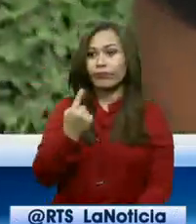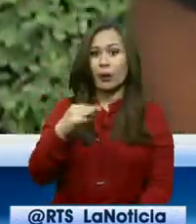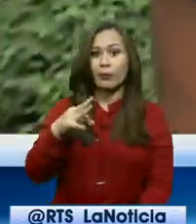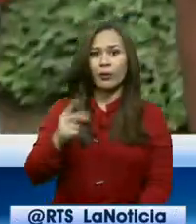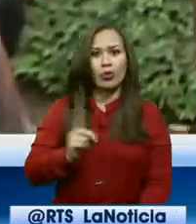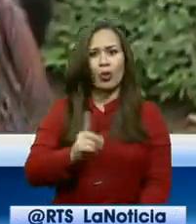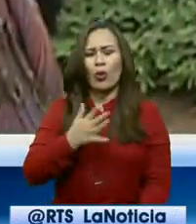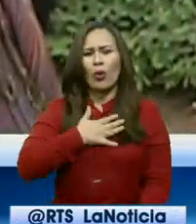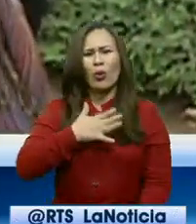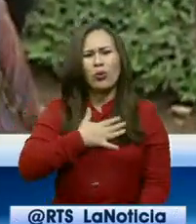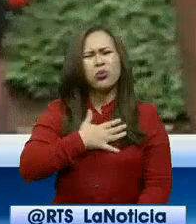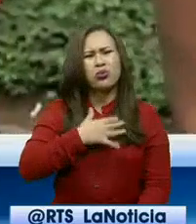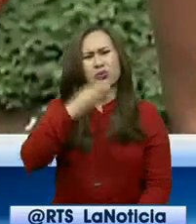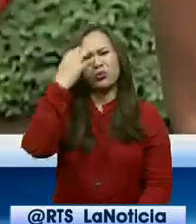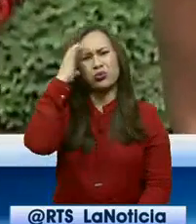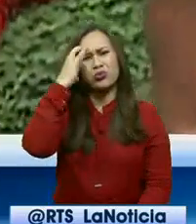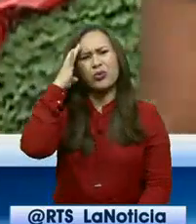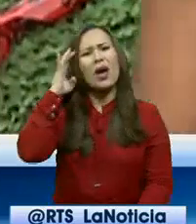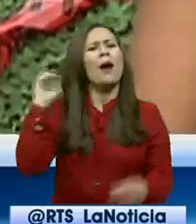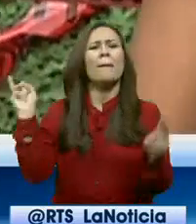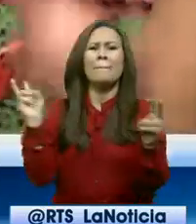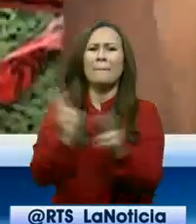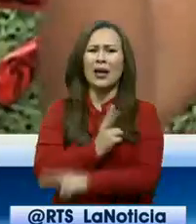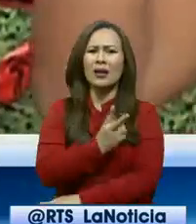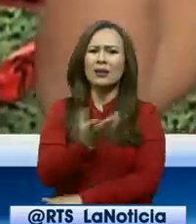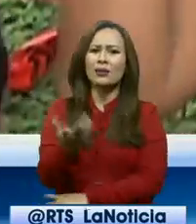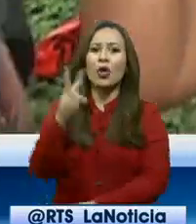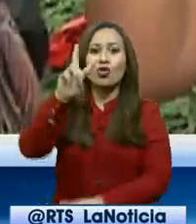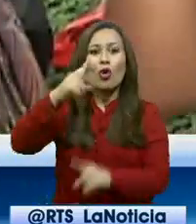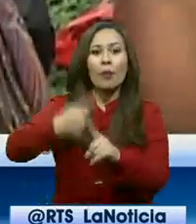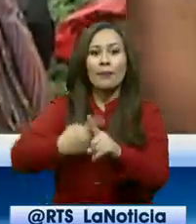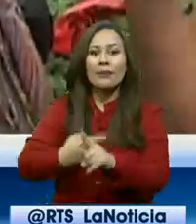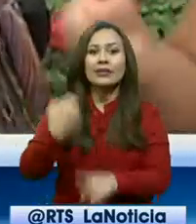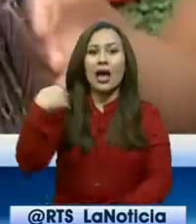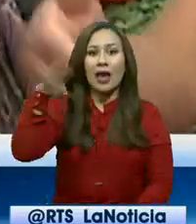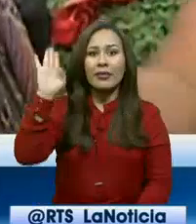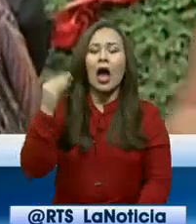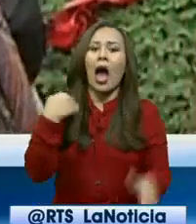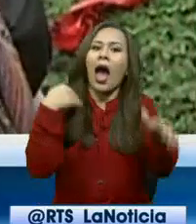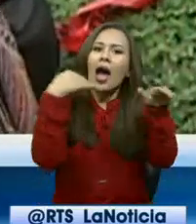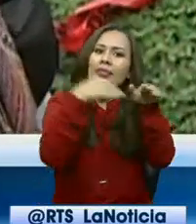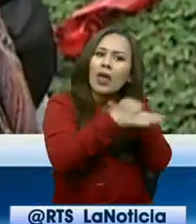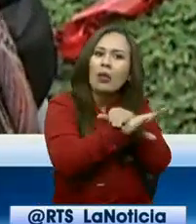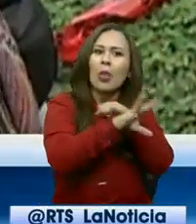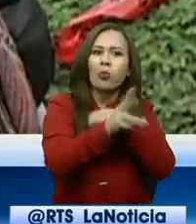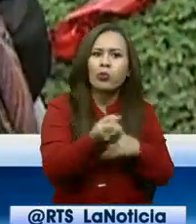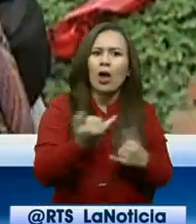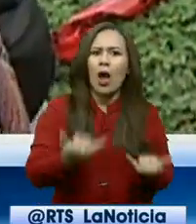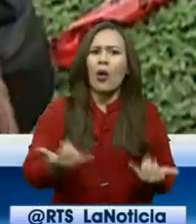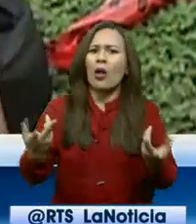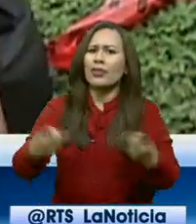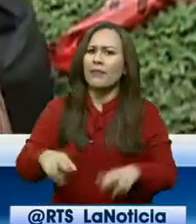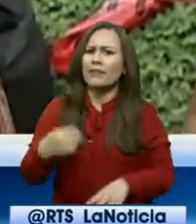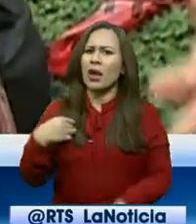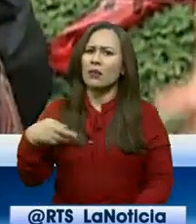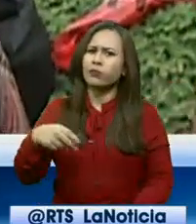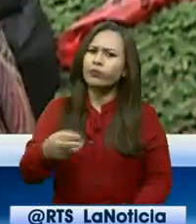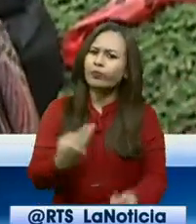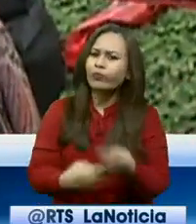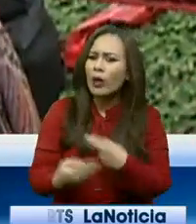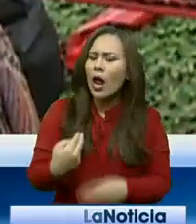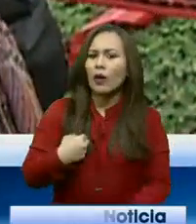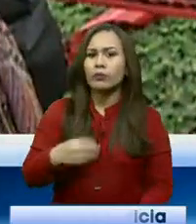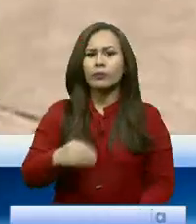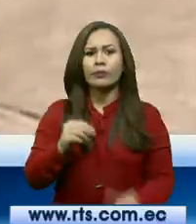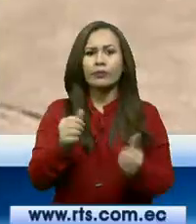la delincuencia ataca, es más peligrosa. Si hace dos veces atrás robaron adentro, ahora vuelta a punto de salir del mercado, vuelta no roban y dentro